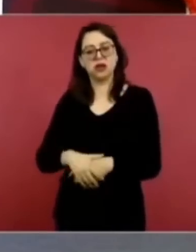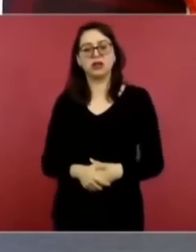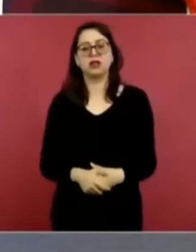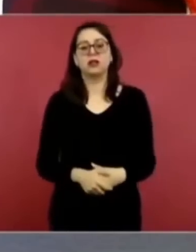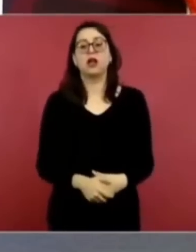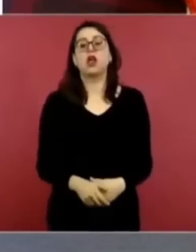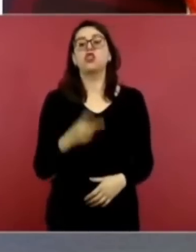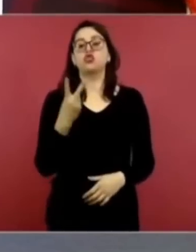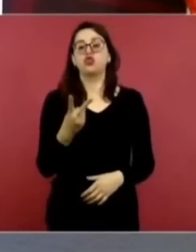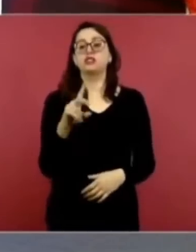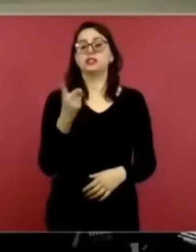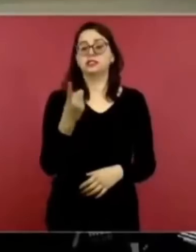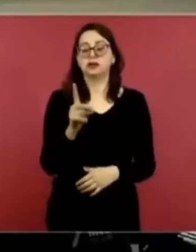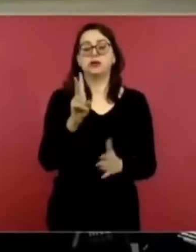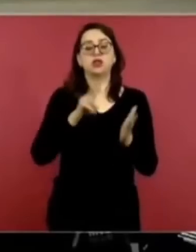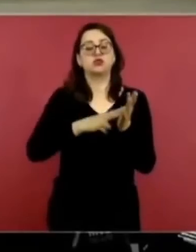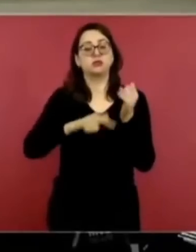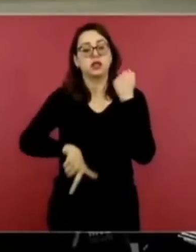diciembre de 2012